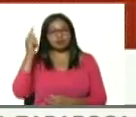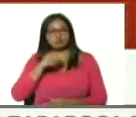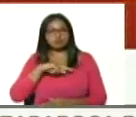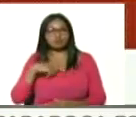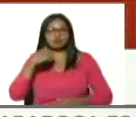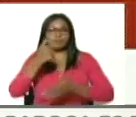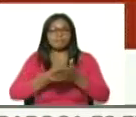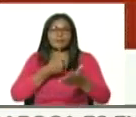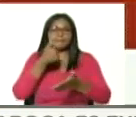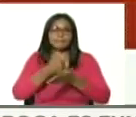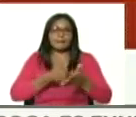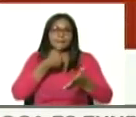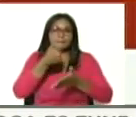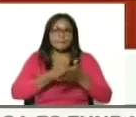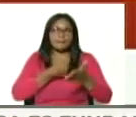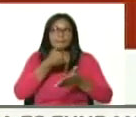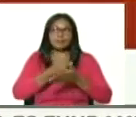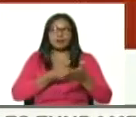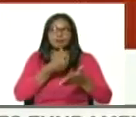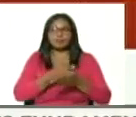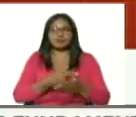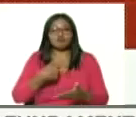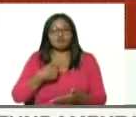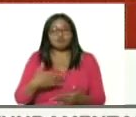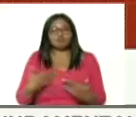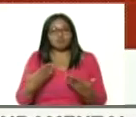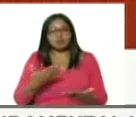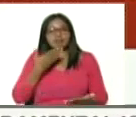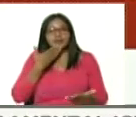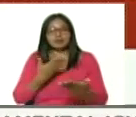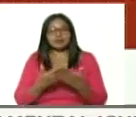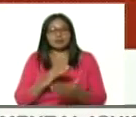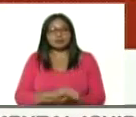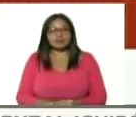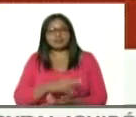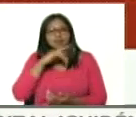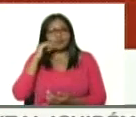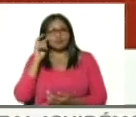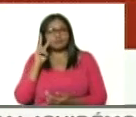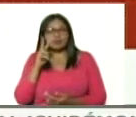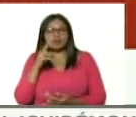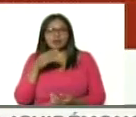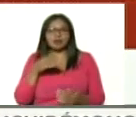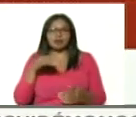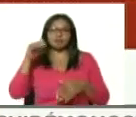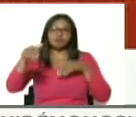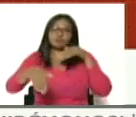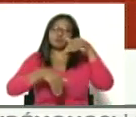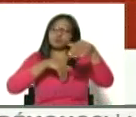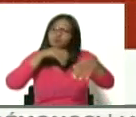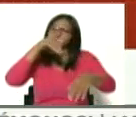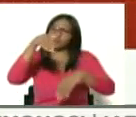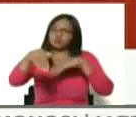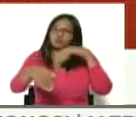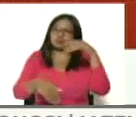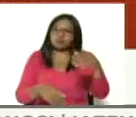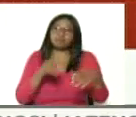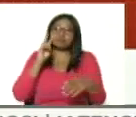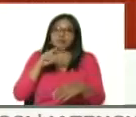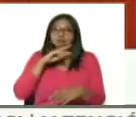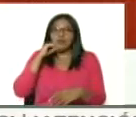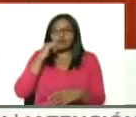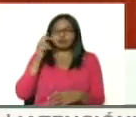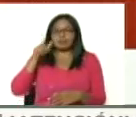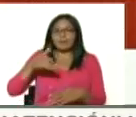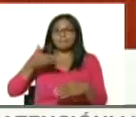empeñados, trabajando. Bueno, les doy las gracias. Sabroso se ve ese mar, sabroso se ven esos pescados.